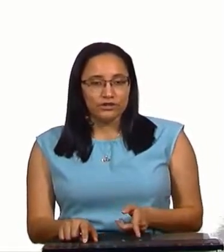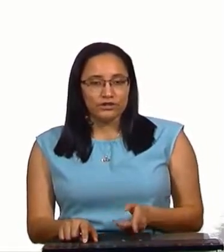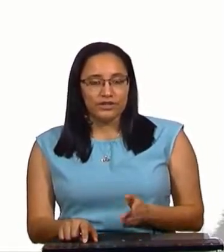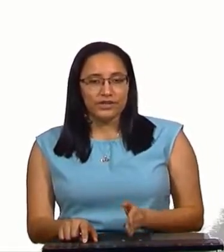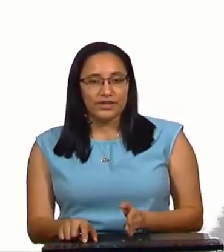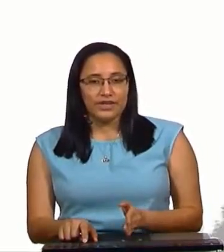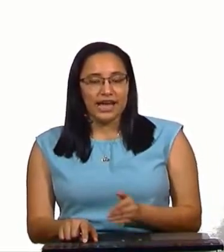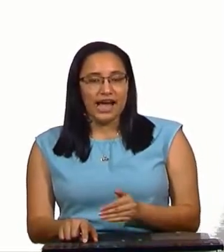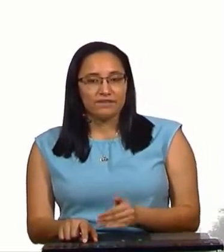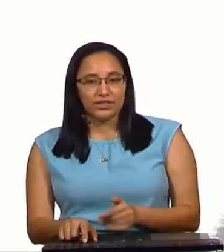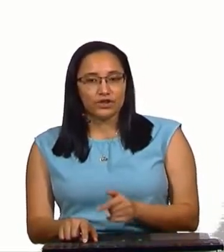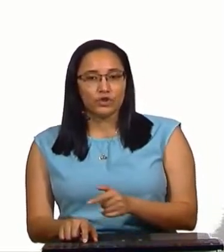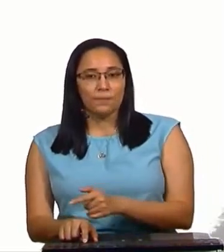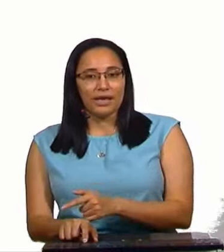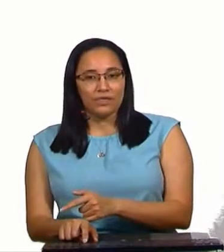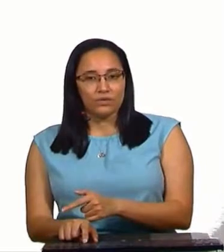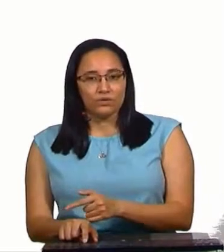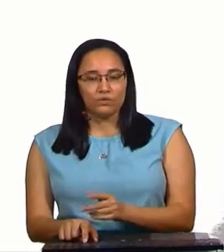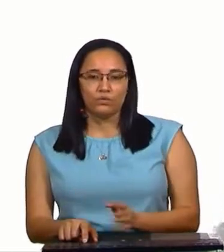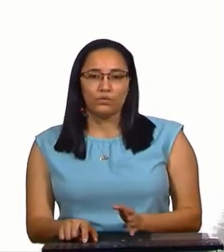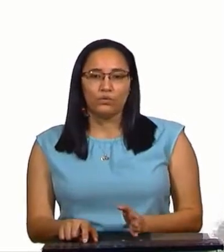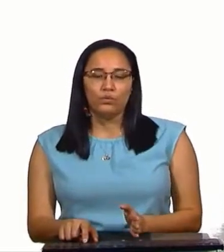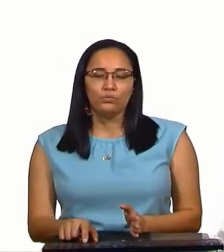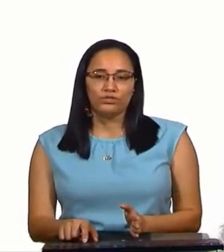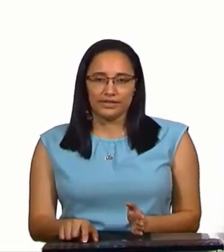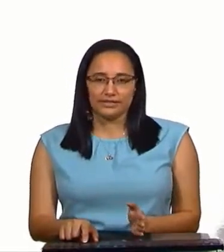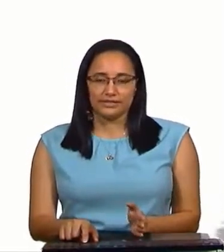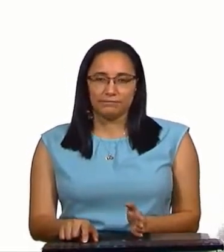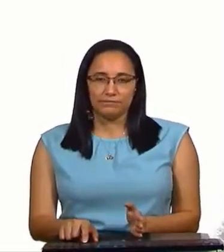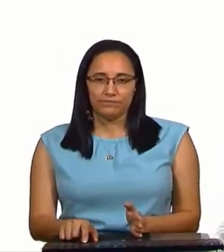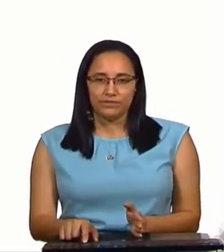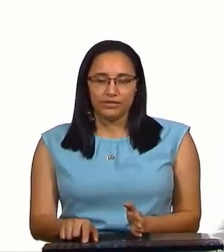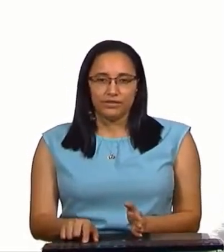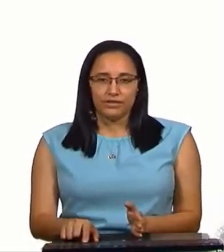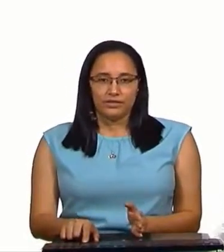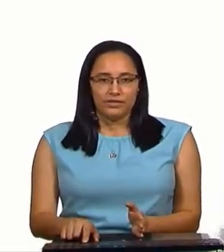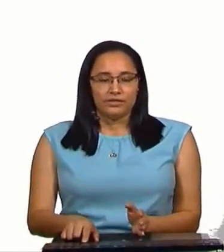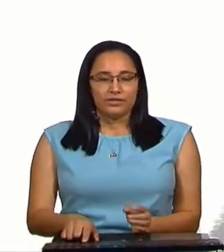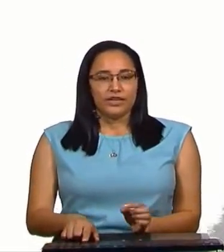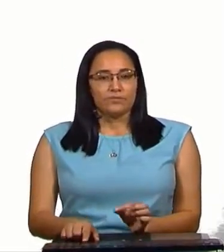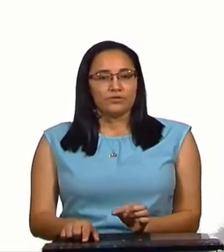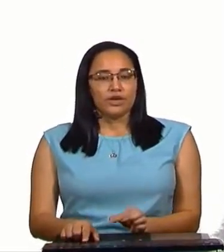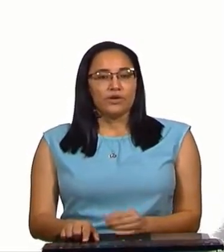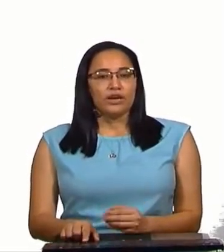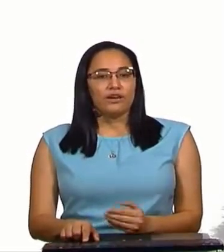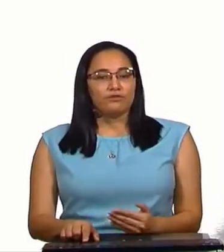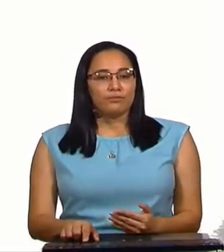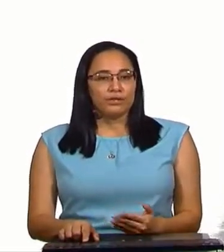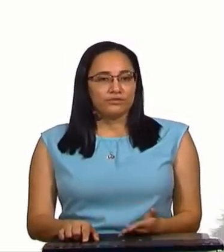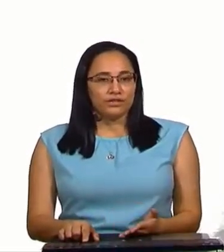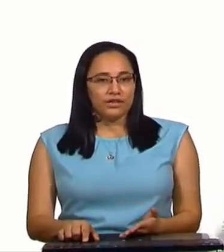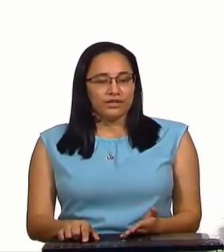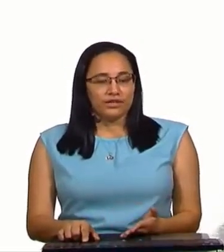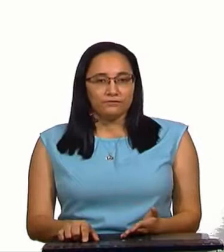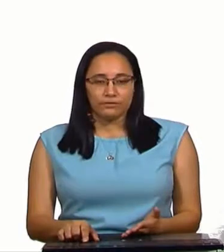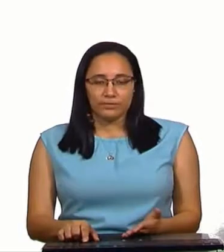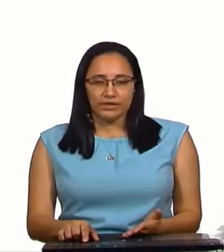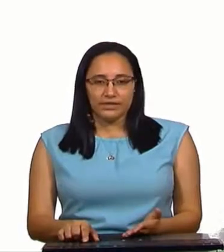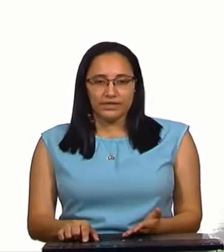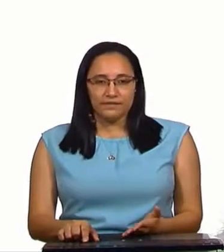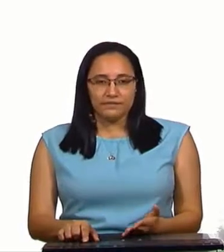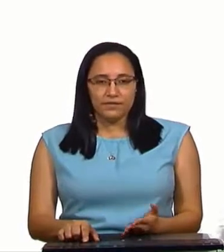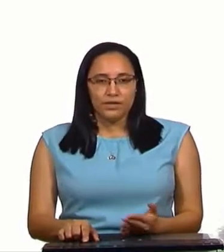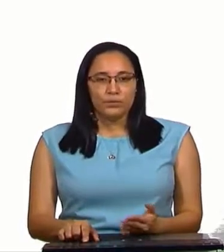Yo debería haber tomado un taxi. Tenemos ahora la forma contraída en